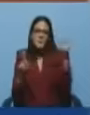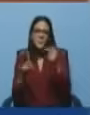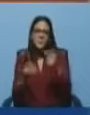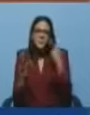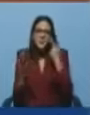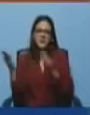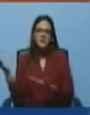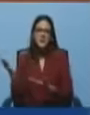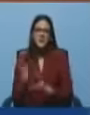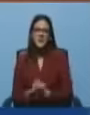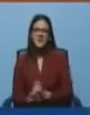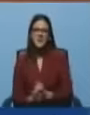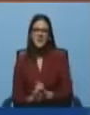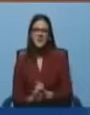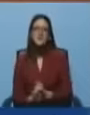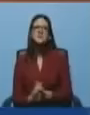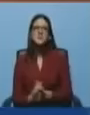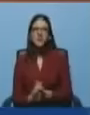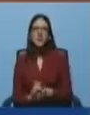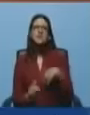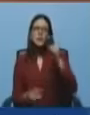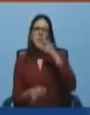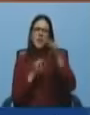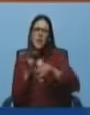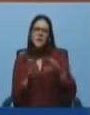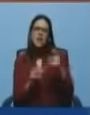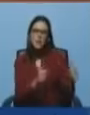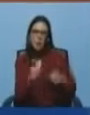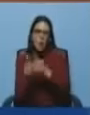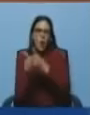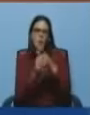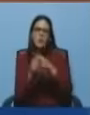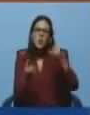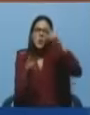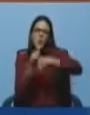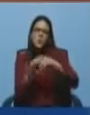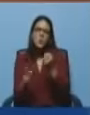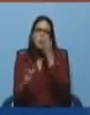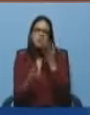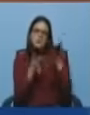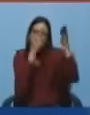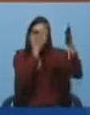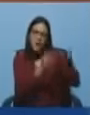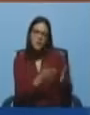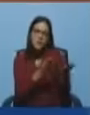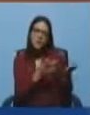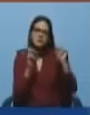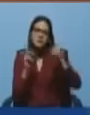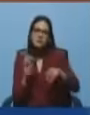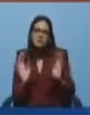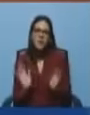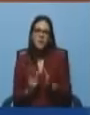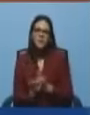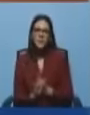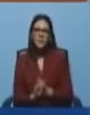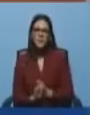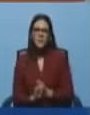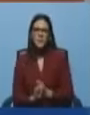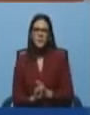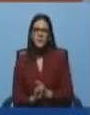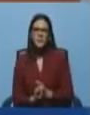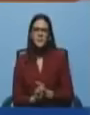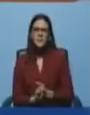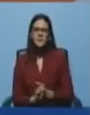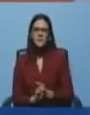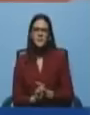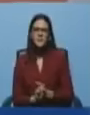Maduro Moros. Hay que destacar que viene en compañía de la primera combatiente de la República Bolivariana de Venezuela, la doctora